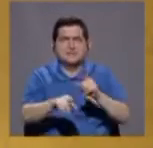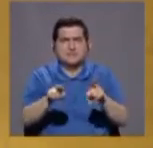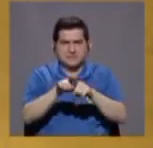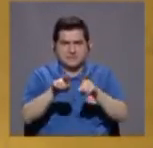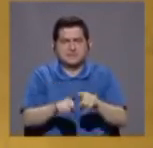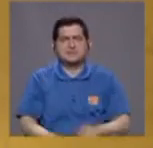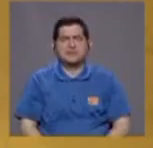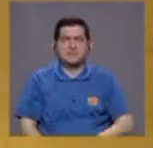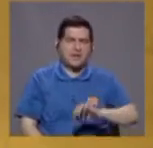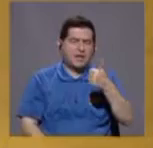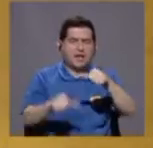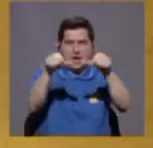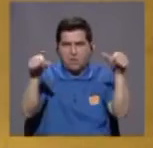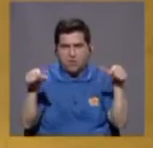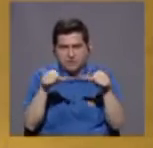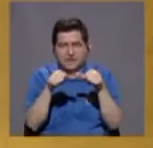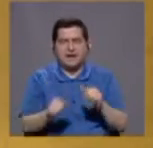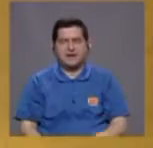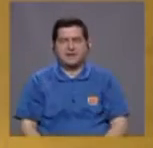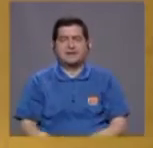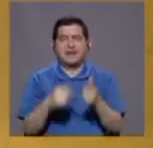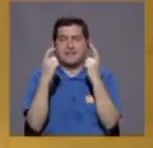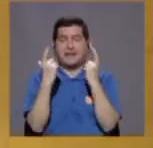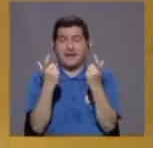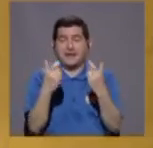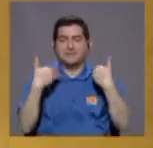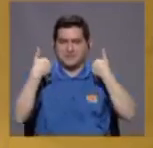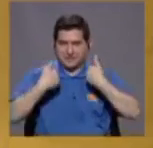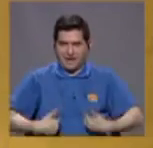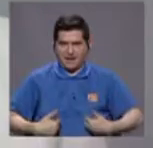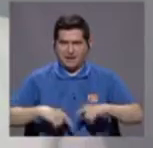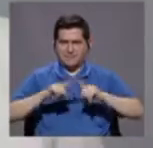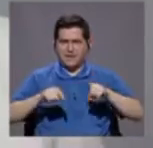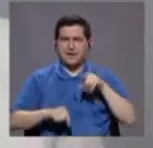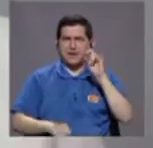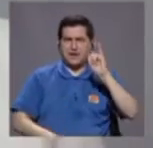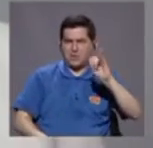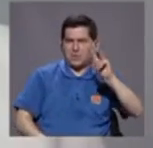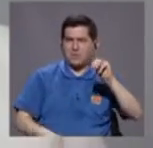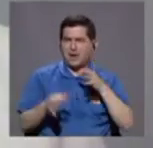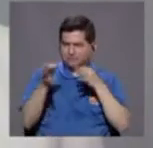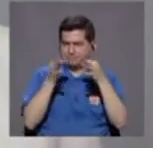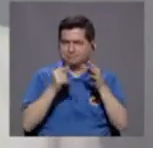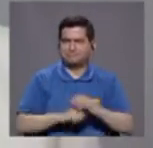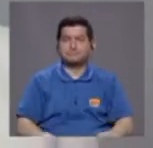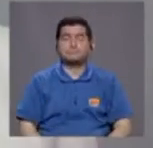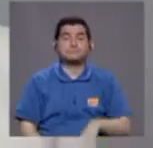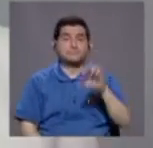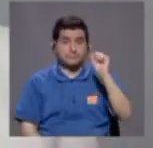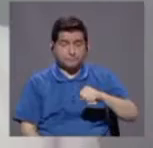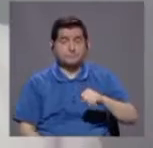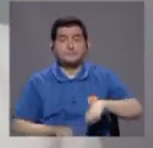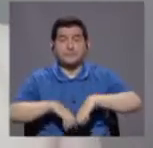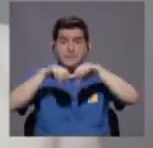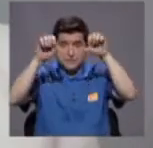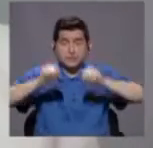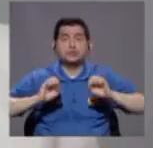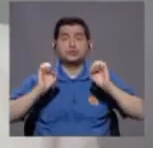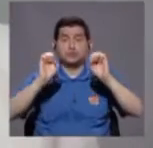humano. Pero, por favor, don Iván. Sí, efectivamente, el sistema educativo,